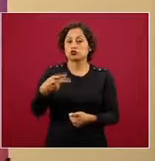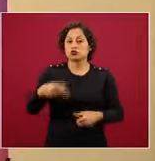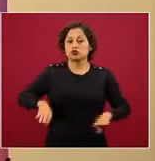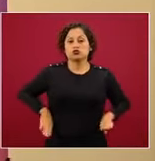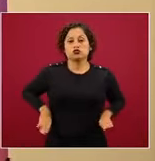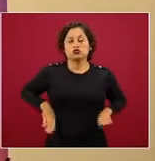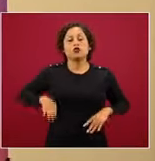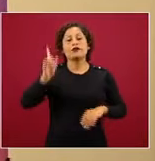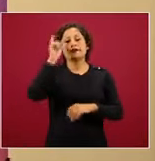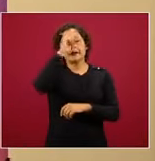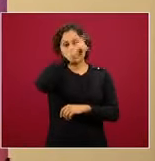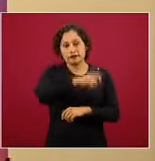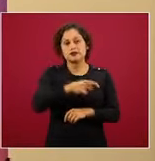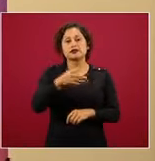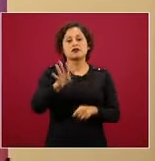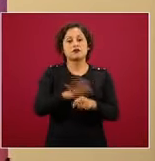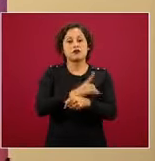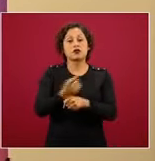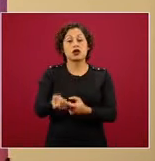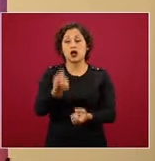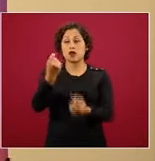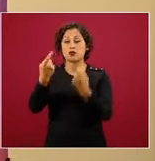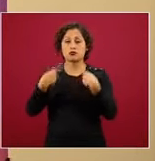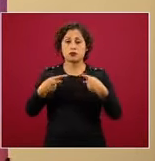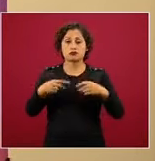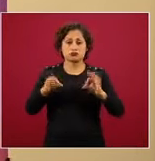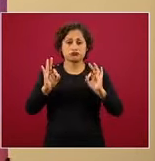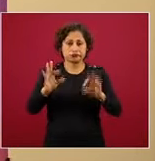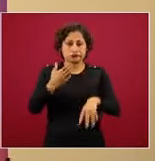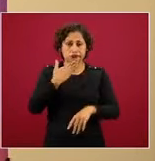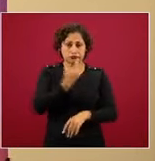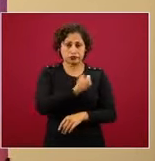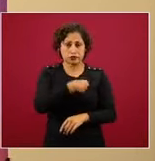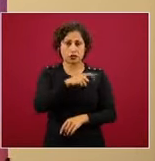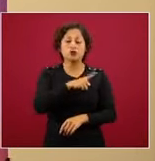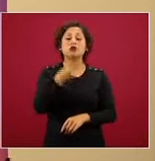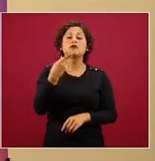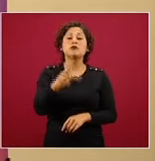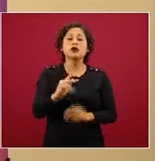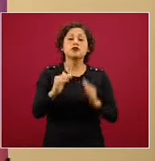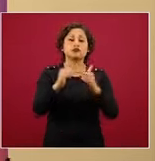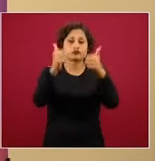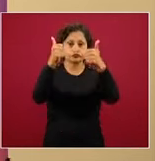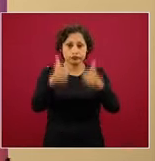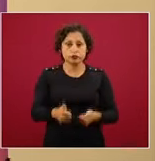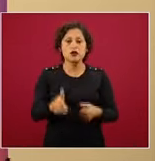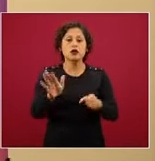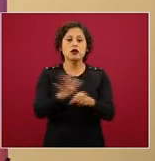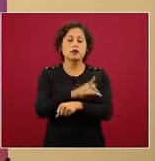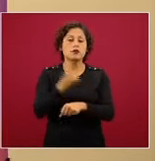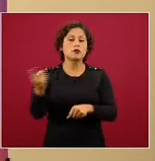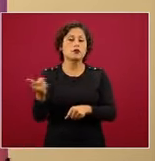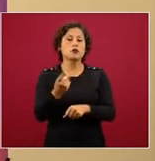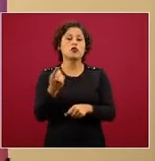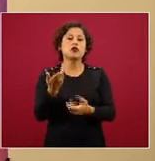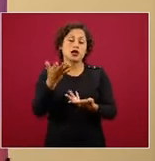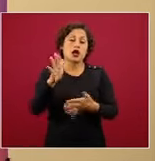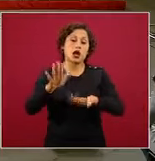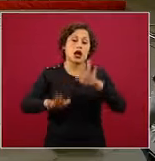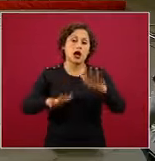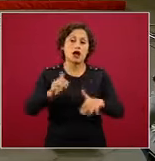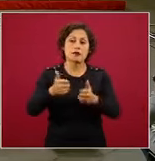buenas condiciones permanecen aislados, puesto que el aislamiento social repercute en forma negativa sobre la salud, sobre el